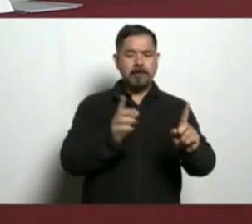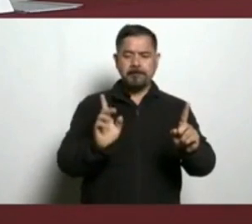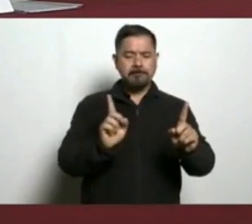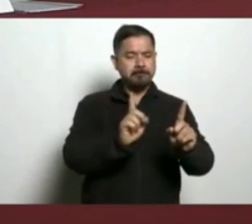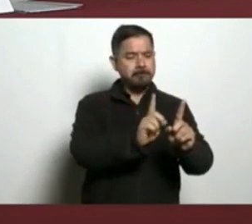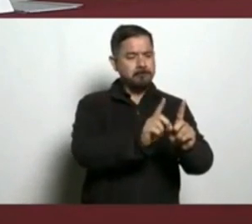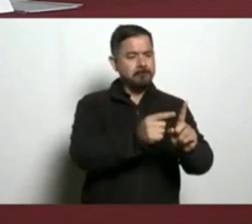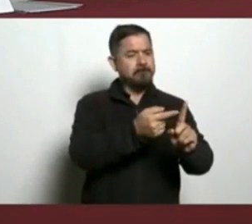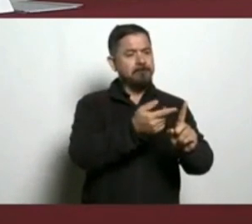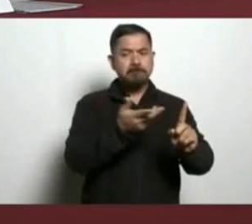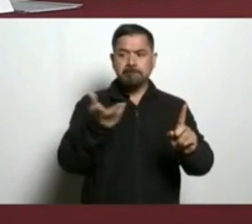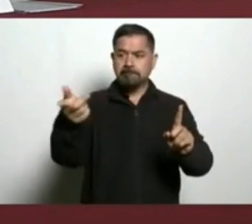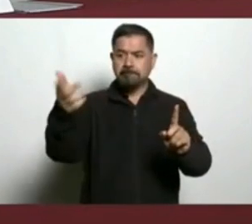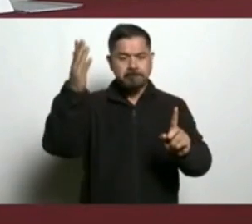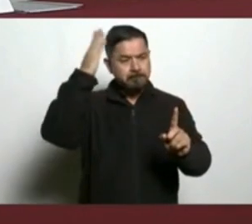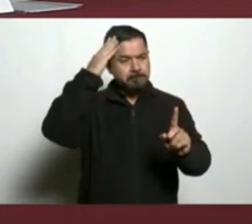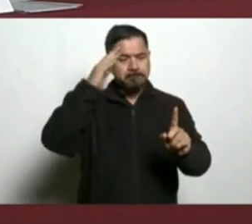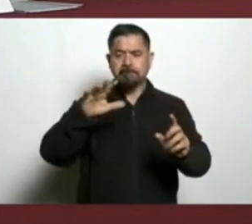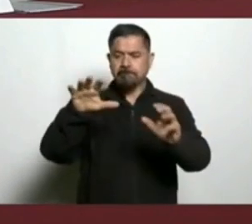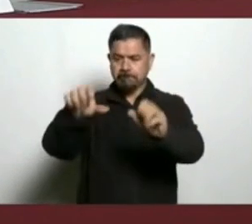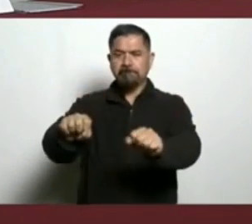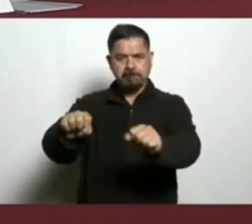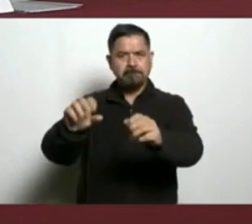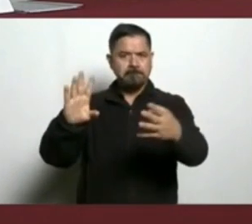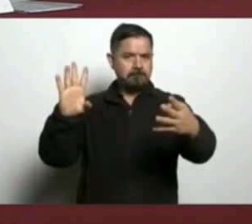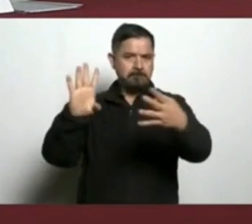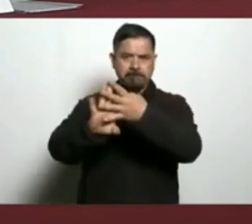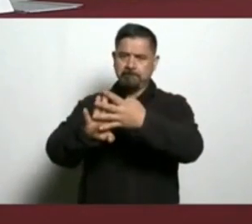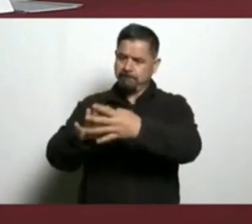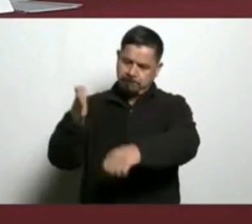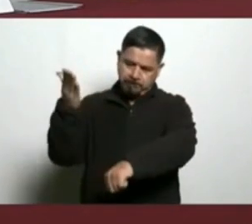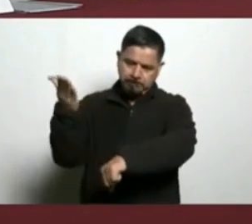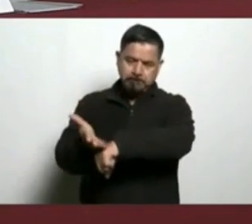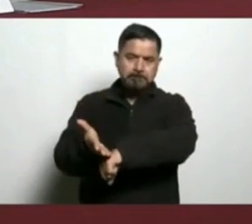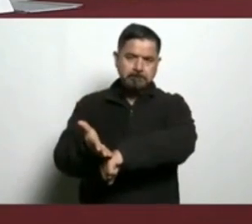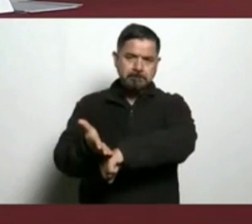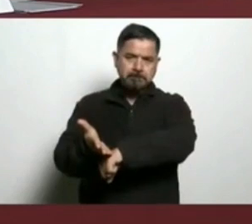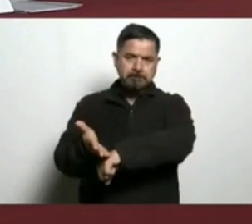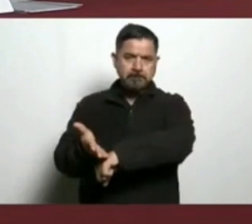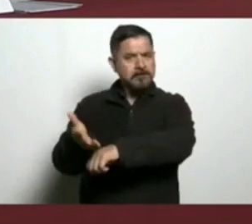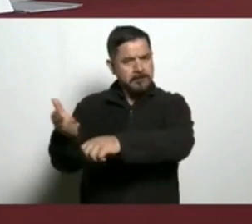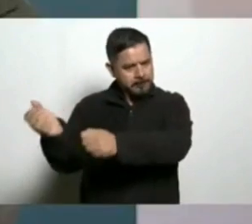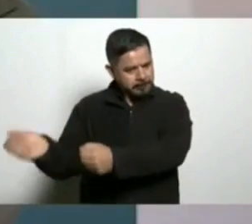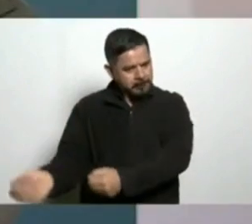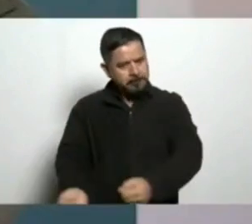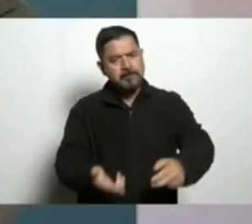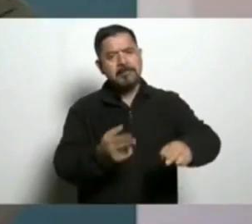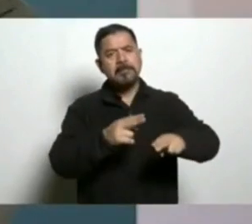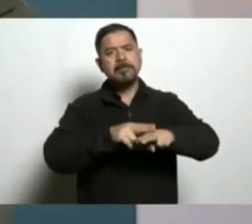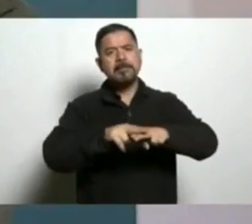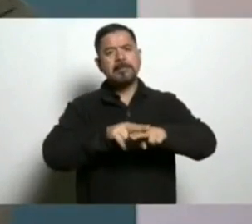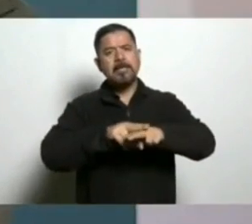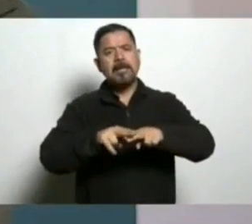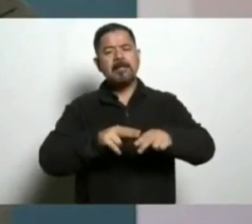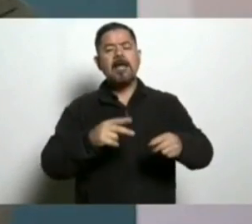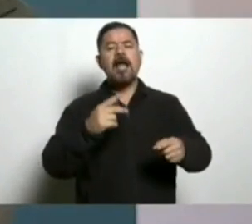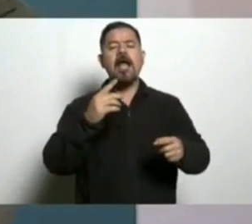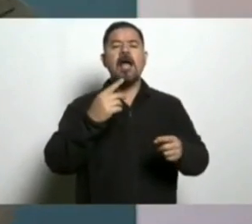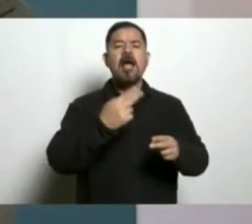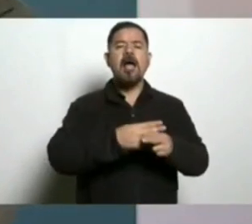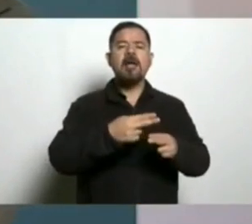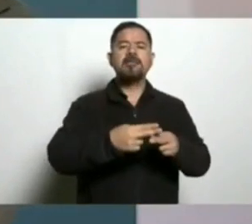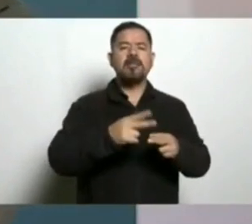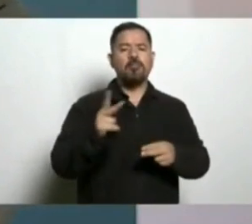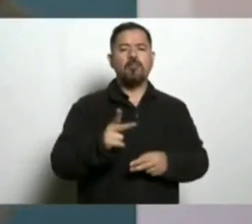prisión y en tren hasta San Juan de Ulúa.